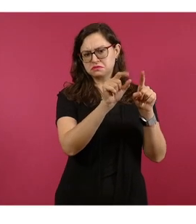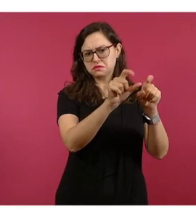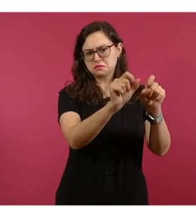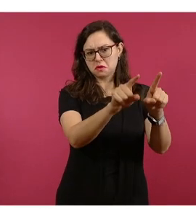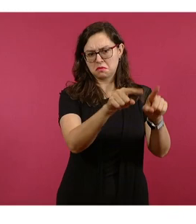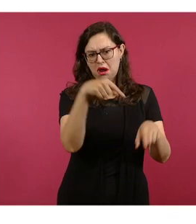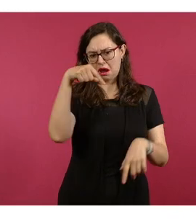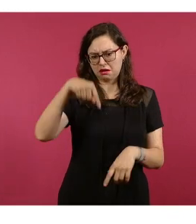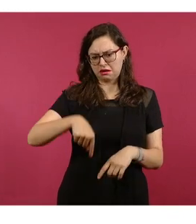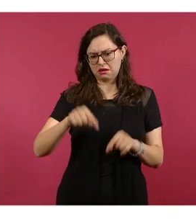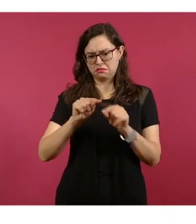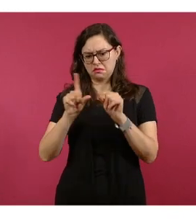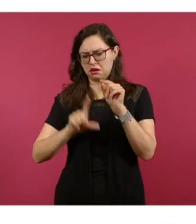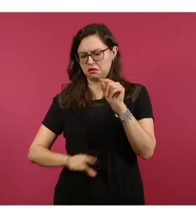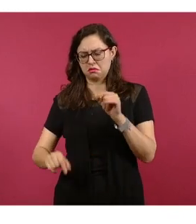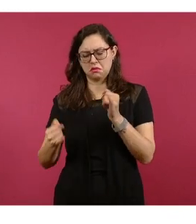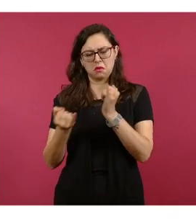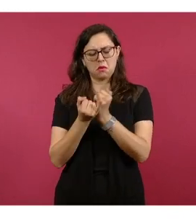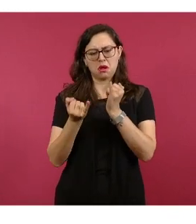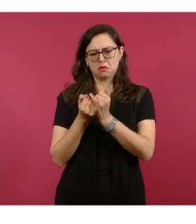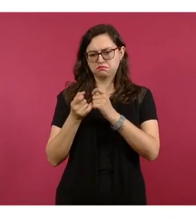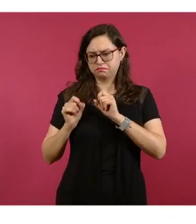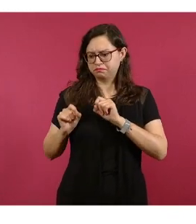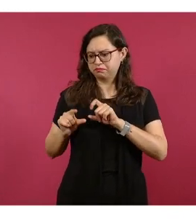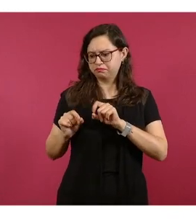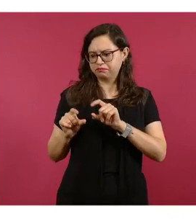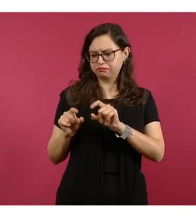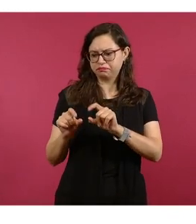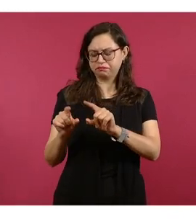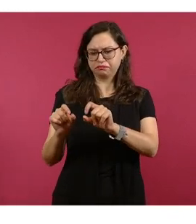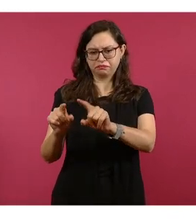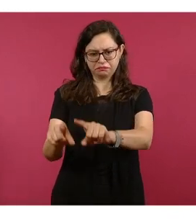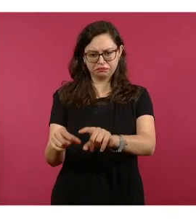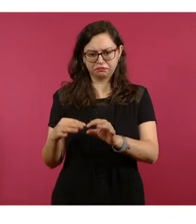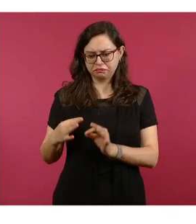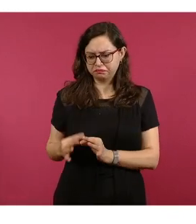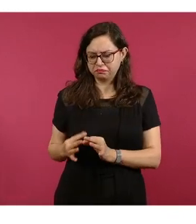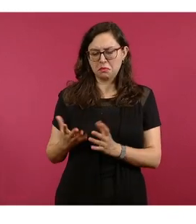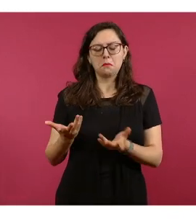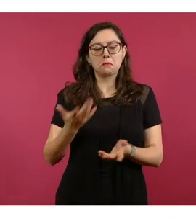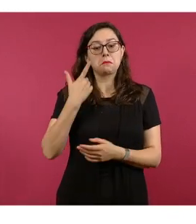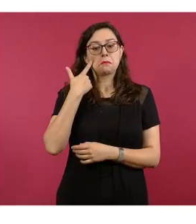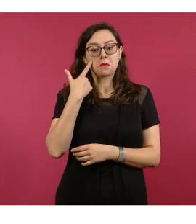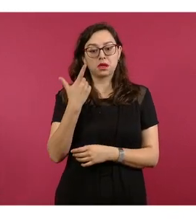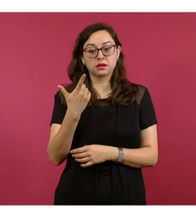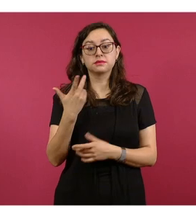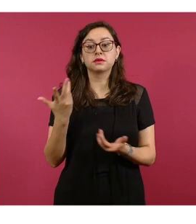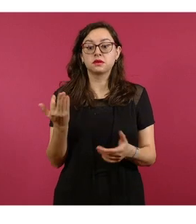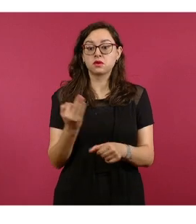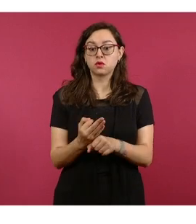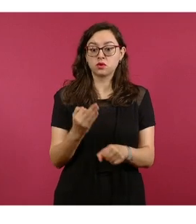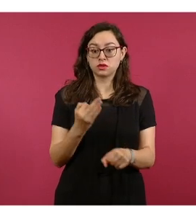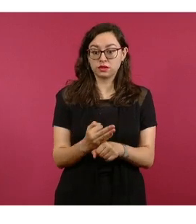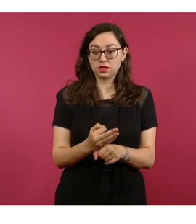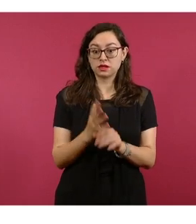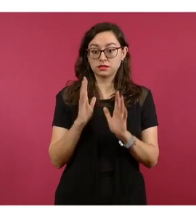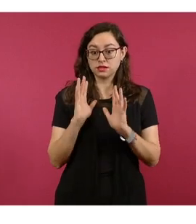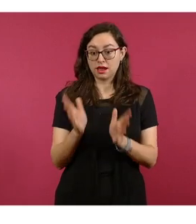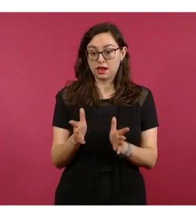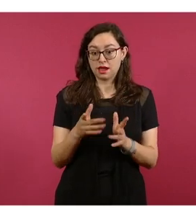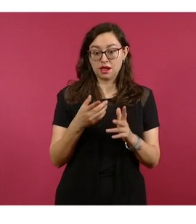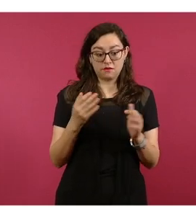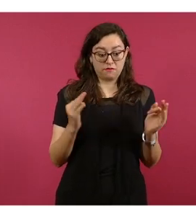comportamientos, como les comento, no sólo estables, sino además muy constantes, ya ahorita que se está pasando esta temporada